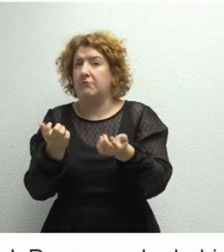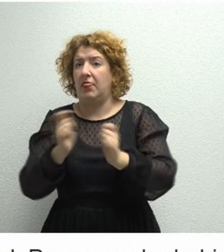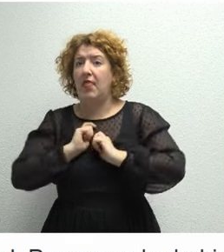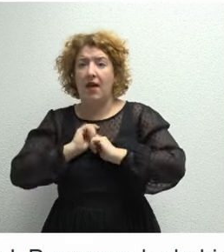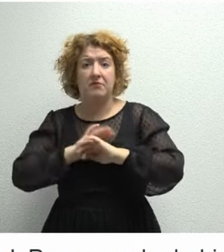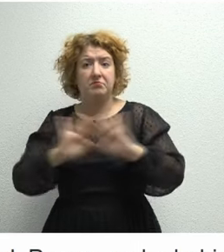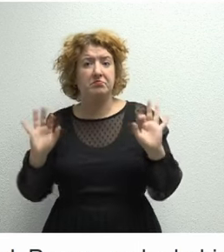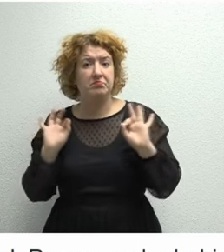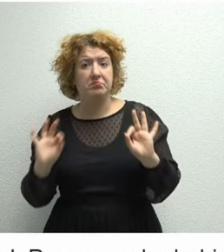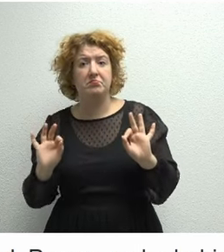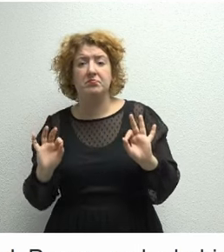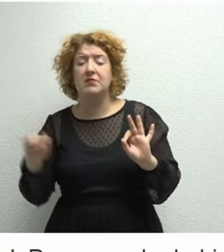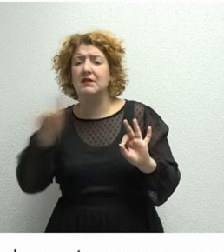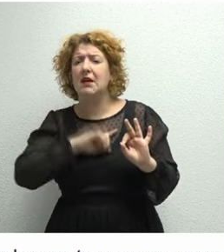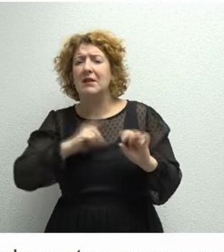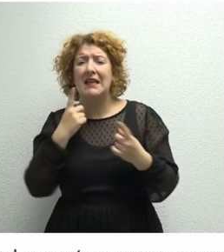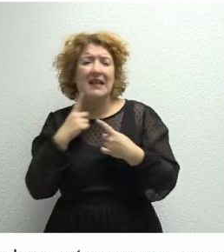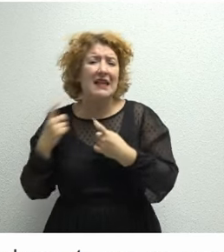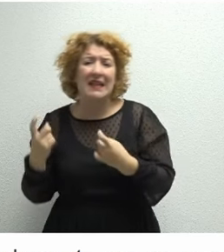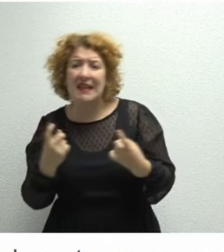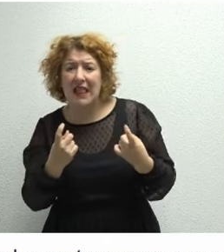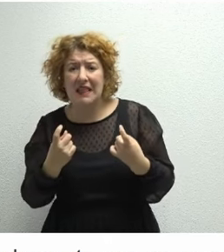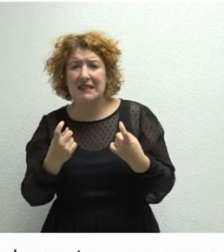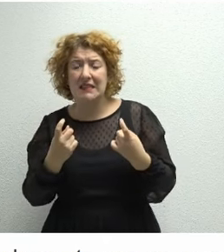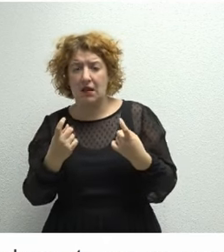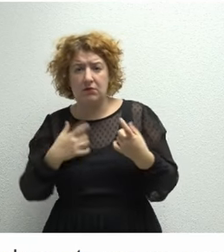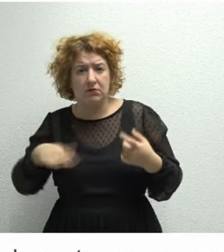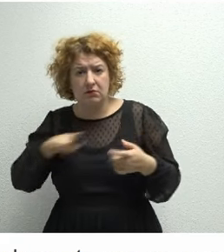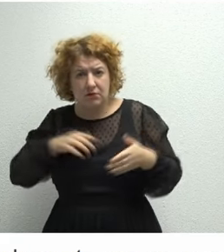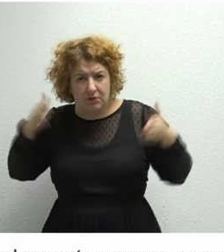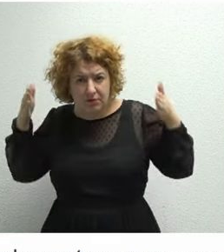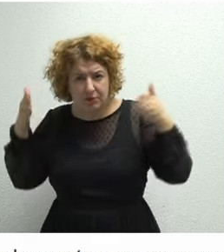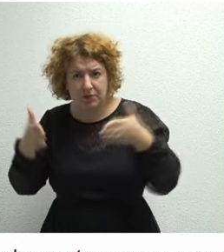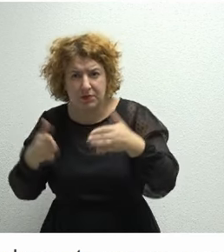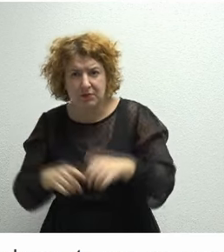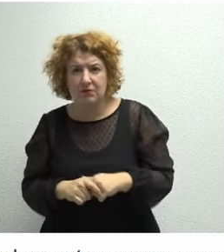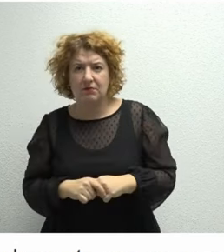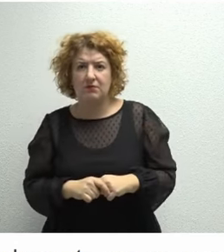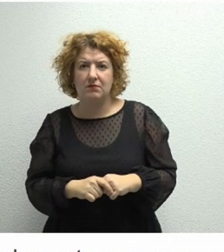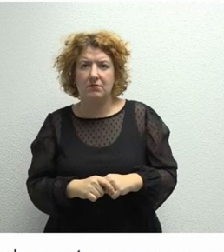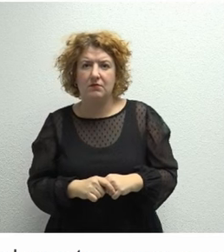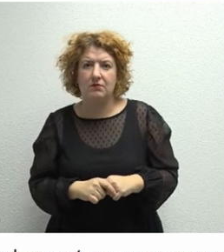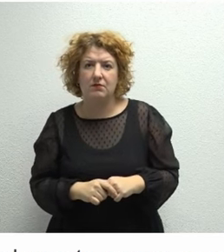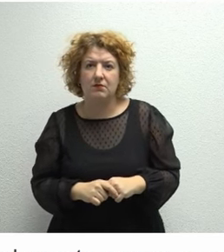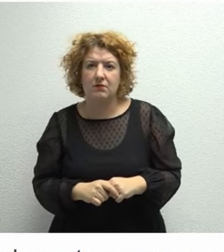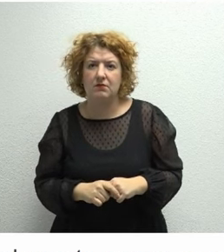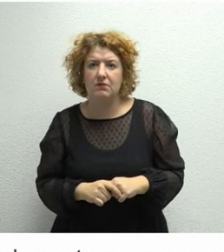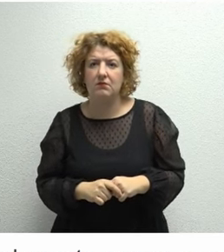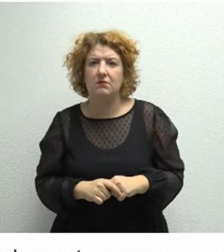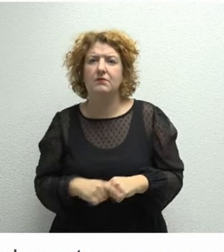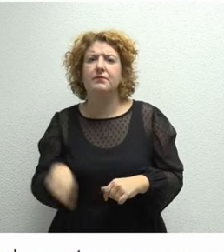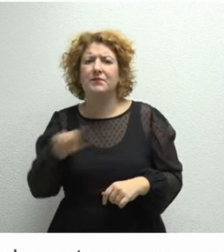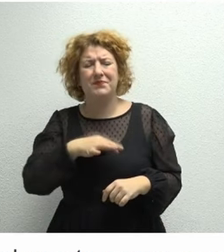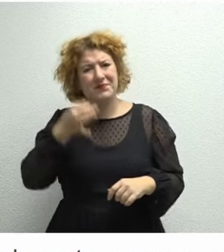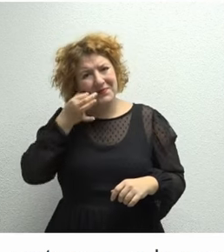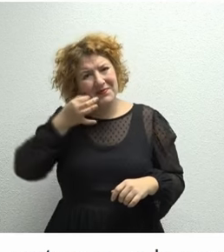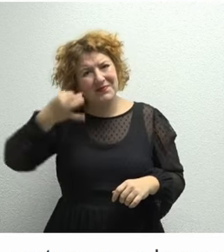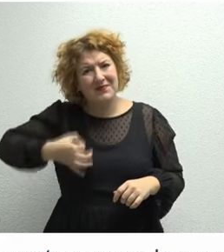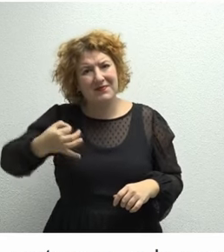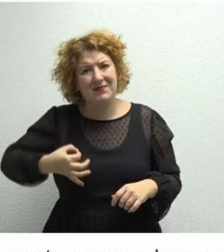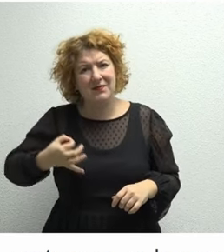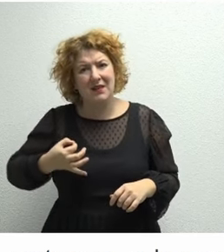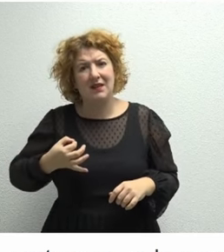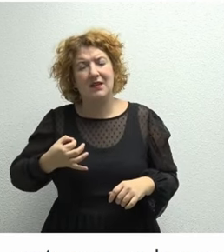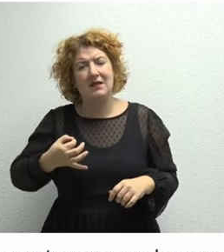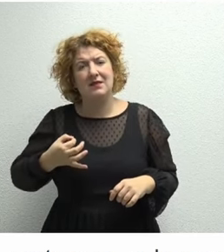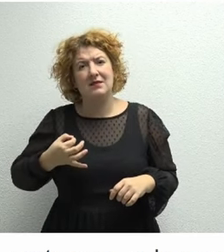lo necesita Yo creo que el caso que os he puesto os he comentado ahora está ahí tenemos realmente una